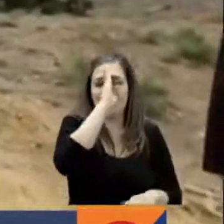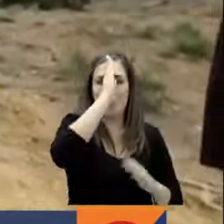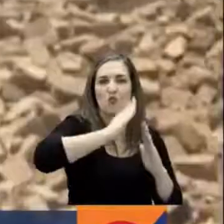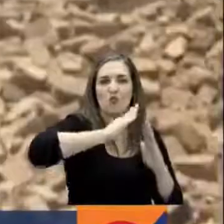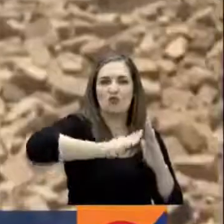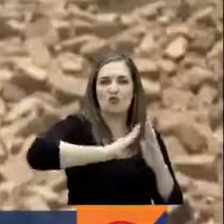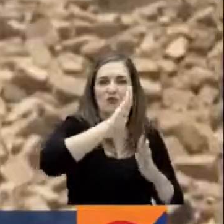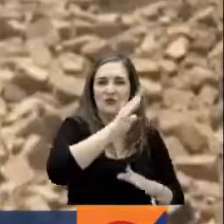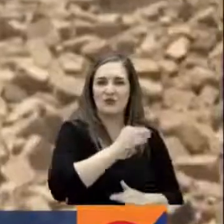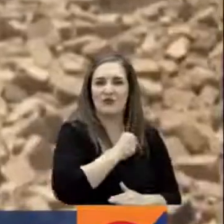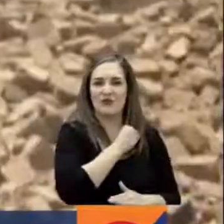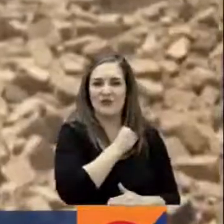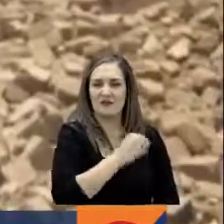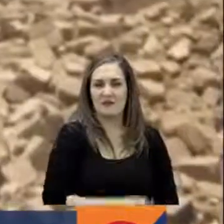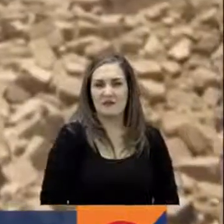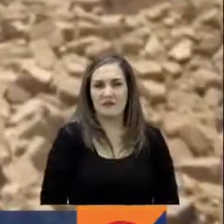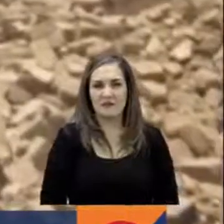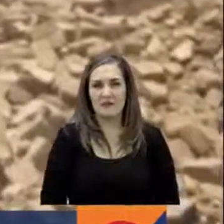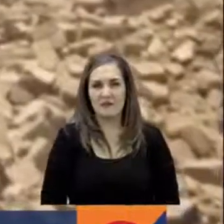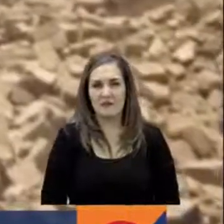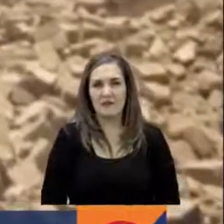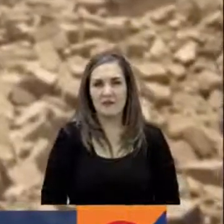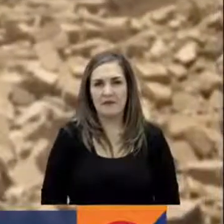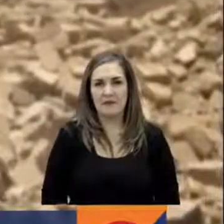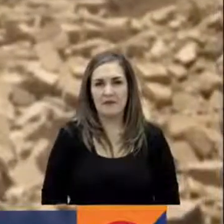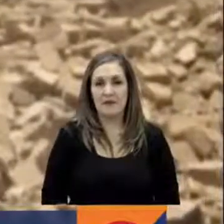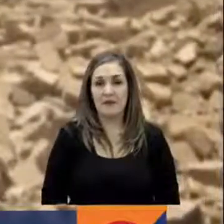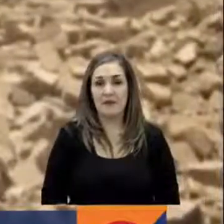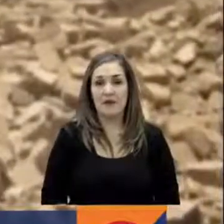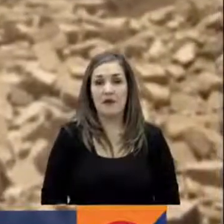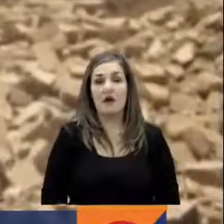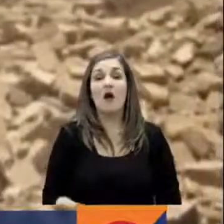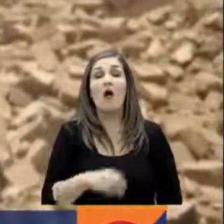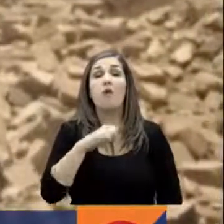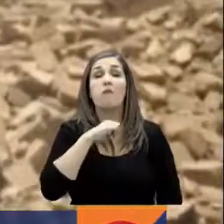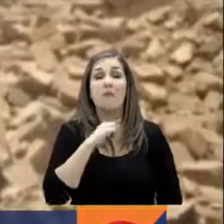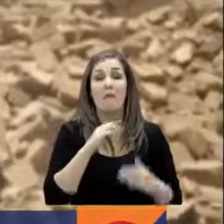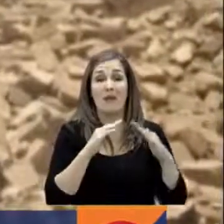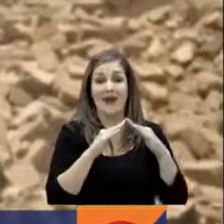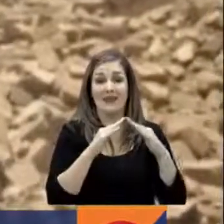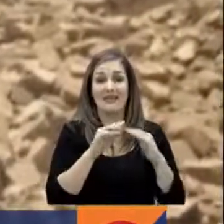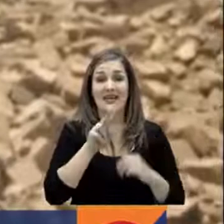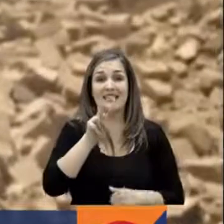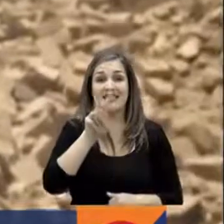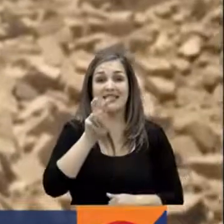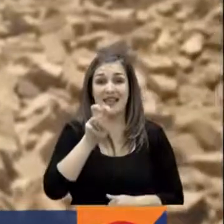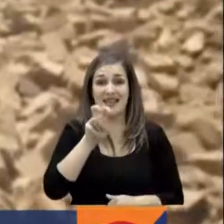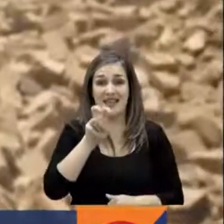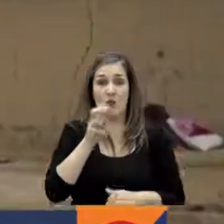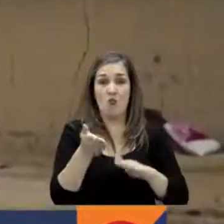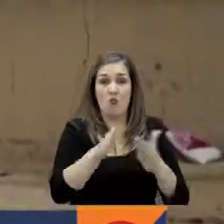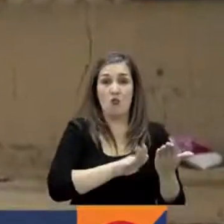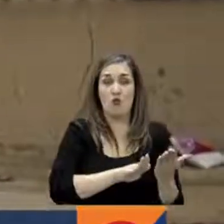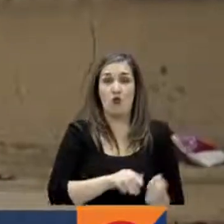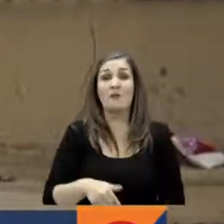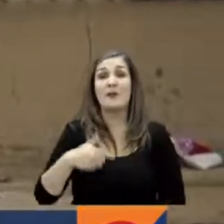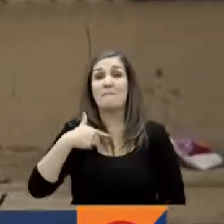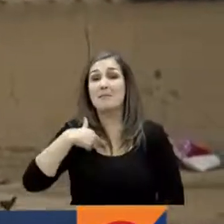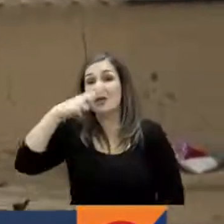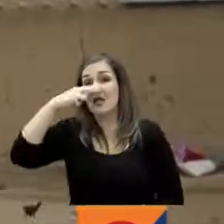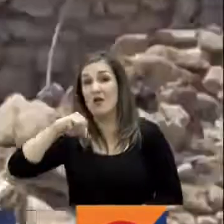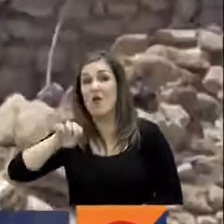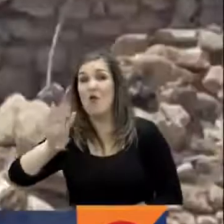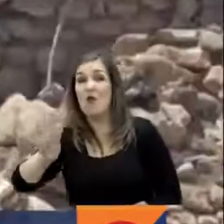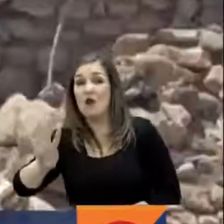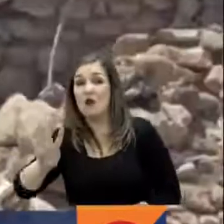llevó la tragedia. En nuestra casa tenemos 7 mártires, 4 son mis hijas, 2 hijos y mi esposa. Paktita y